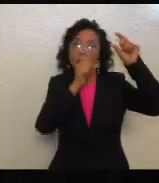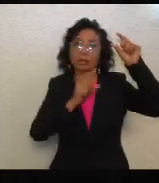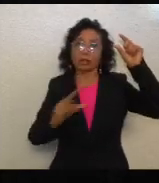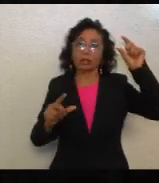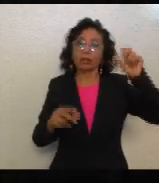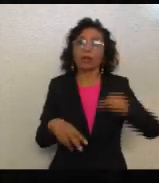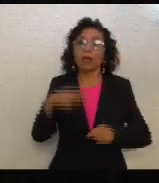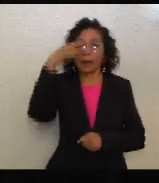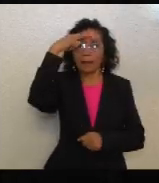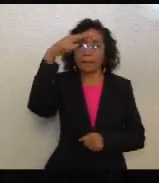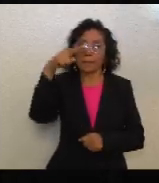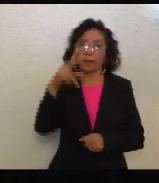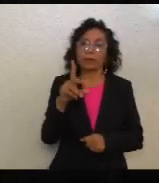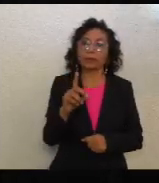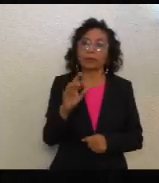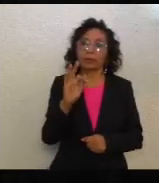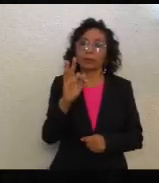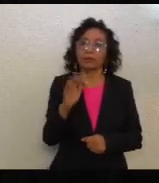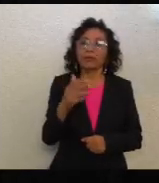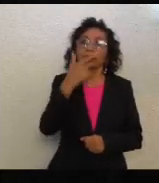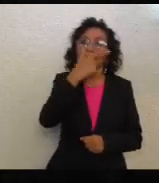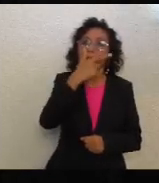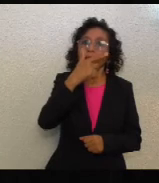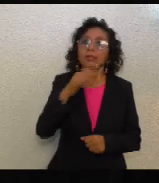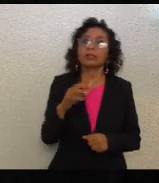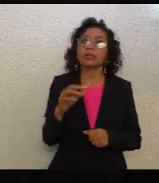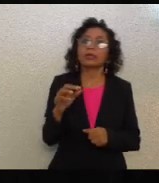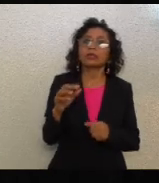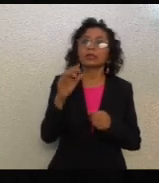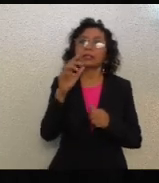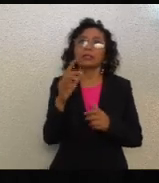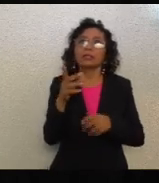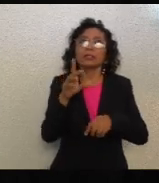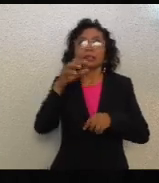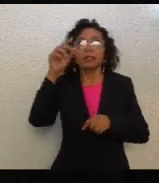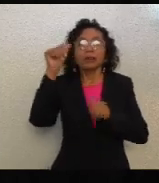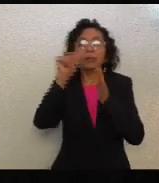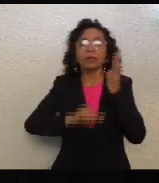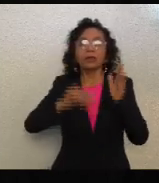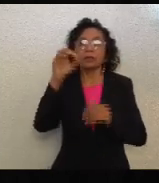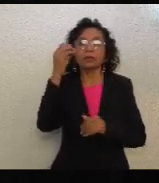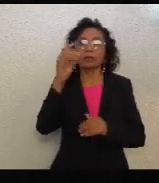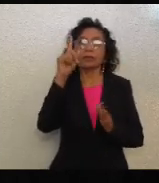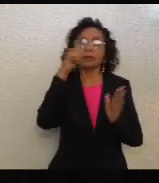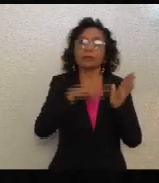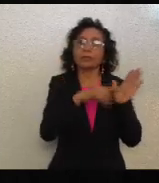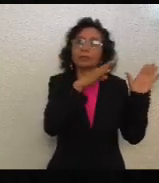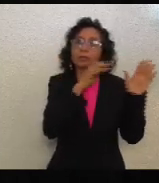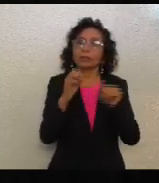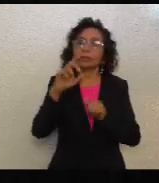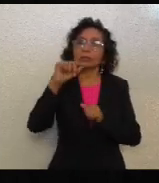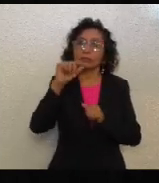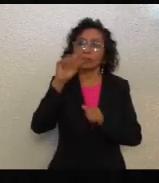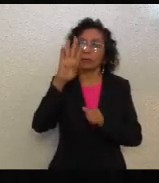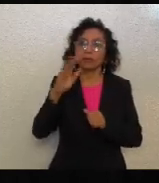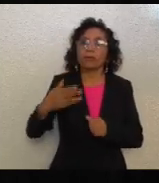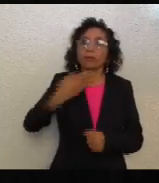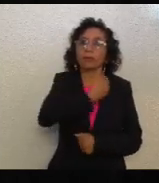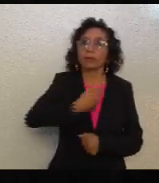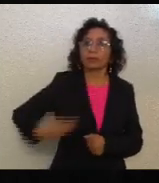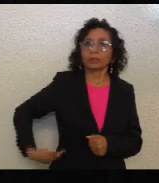Ciudad de México, Distrito Federal, a los 7 días del mes de octubre de 1974. Licenciado Luis Echeverría Álvarez,